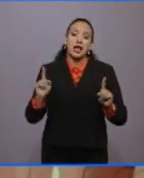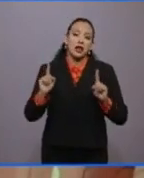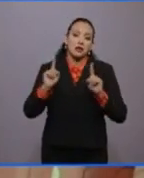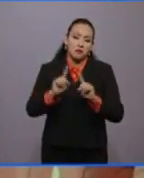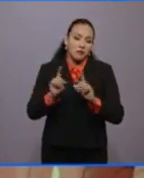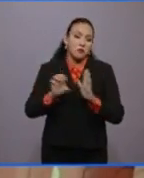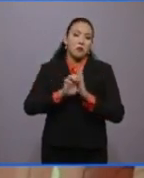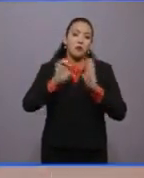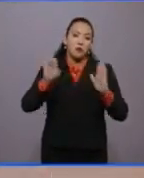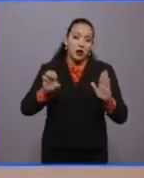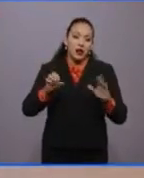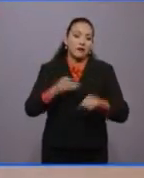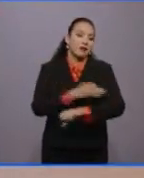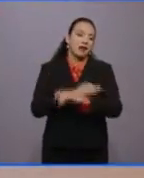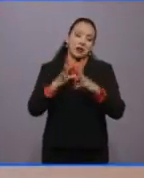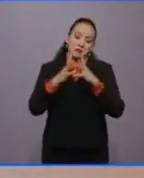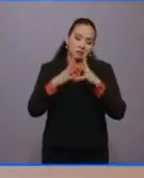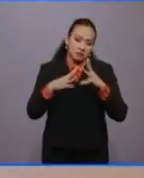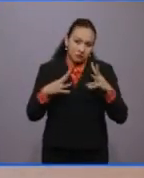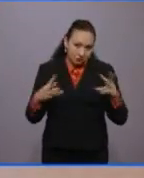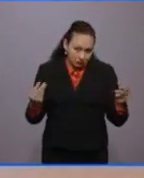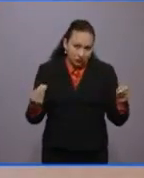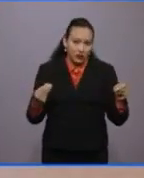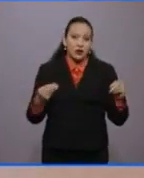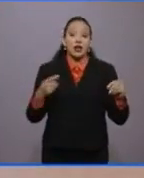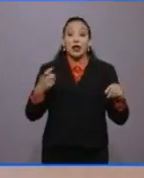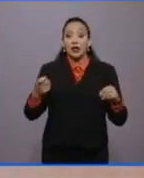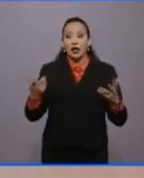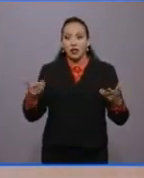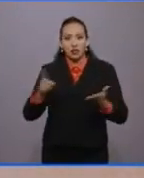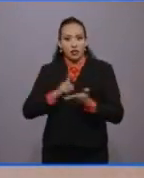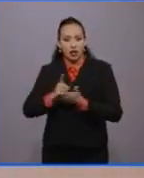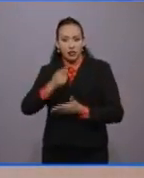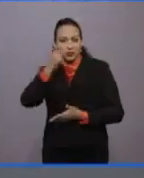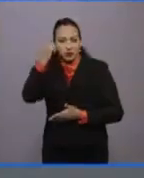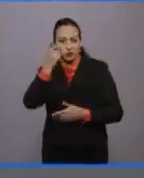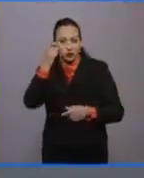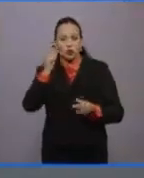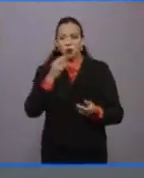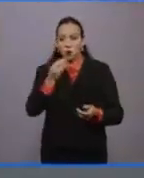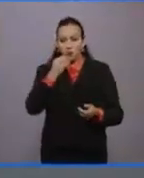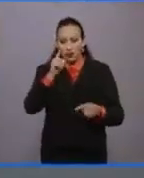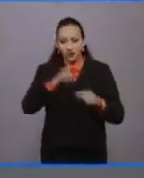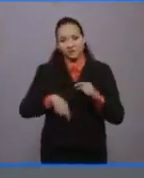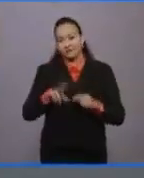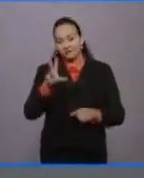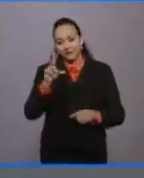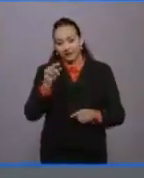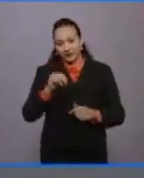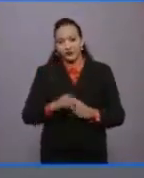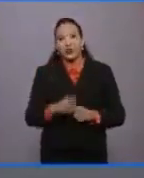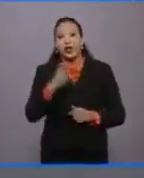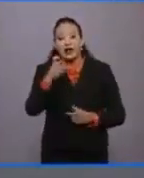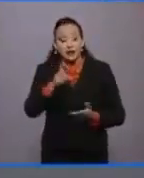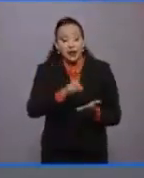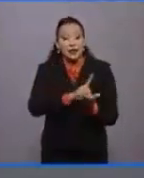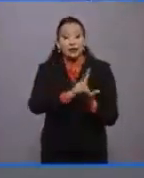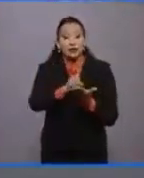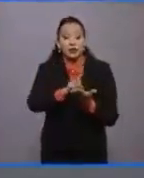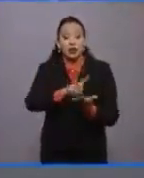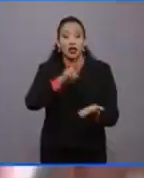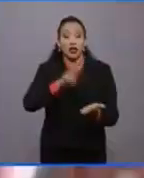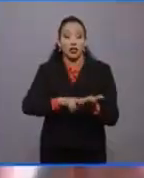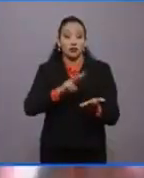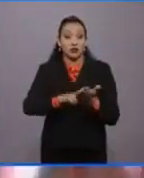disolución de las relaciones familiares no se pierde ni se extingue por el simple transcurso del tiempo, ya que se trata de un derecho